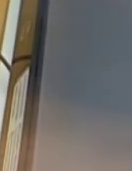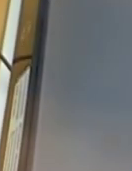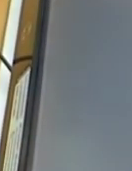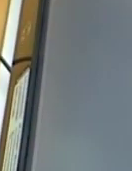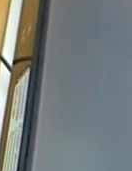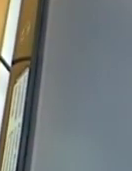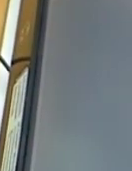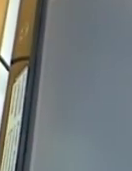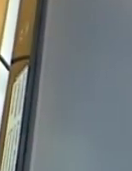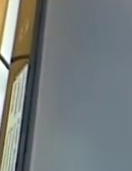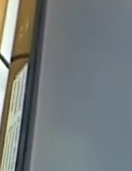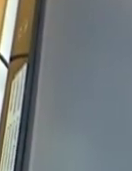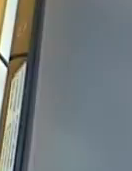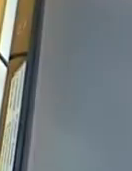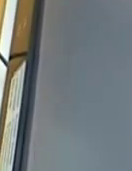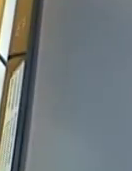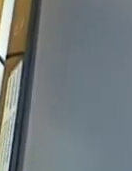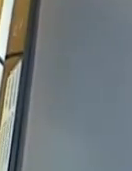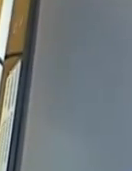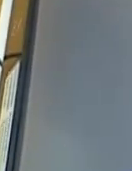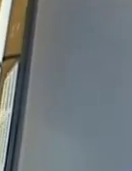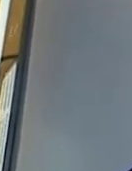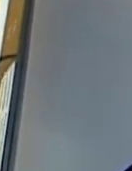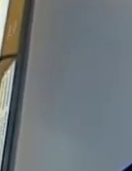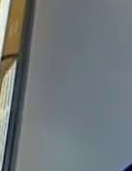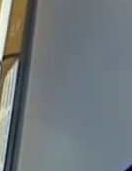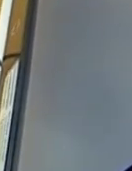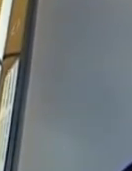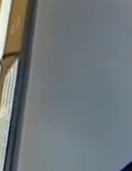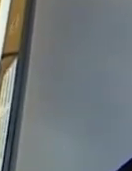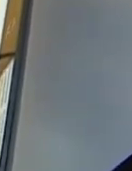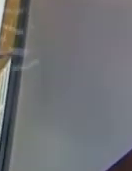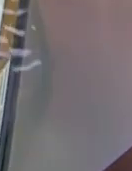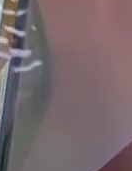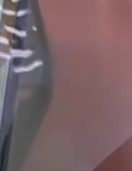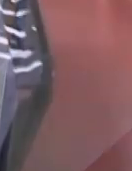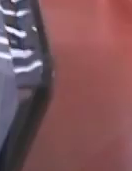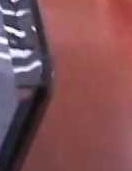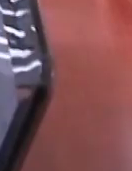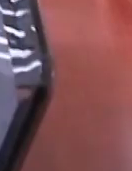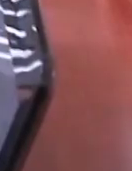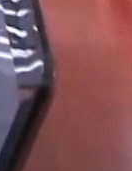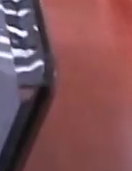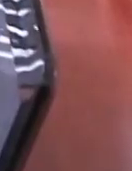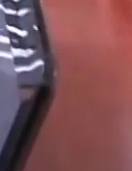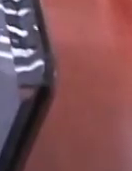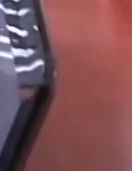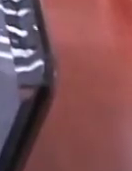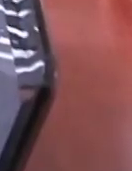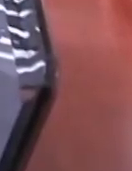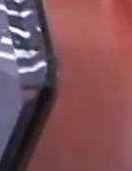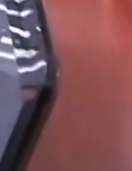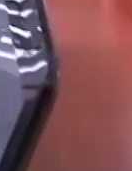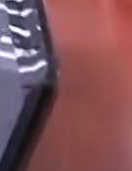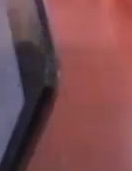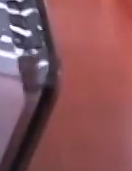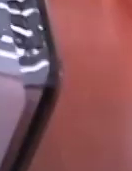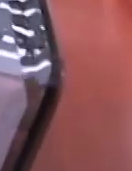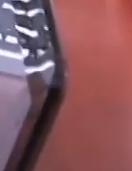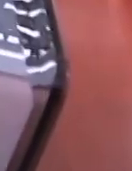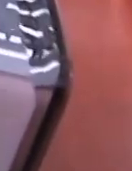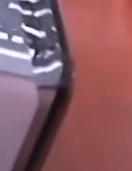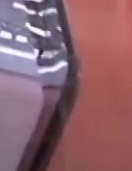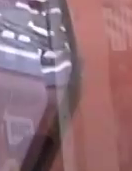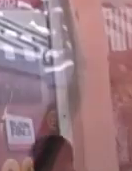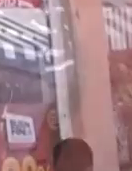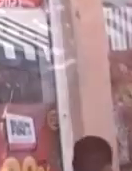del servicio que se ofrece. La información del comercio, es importante que la página ofrezca información y datos de